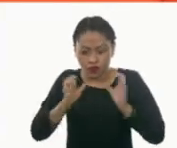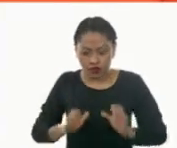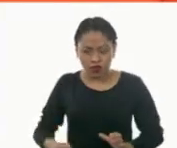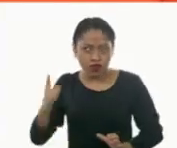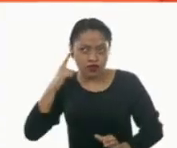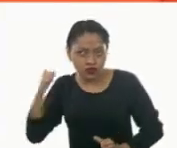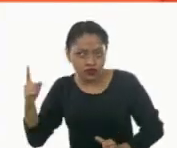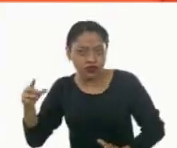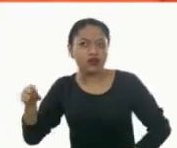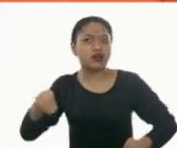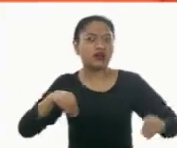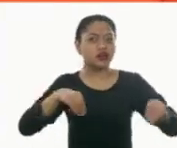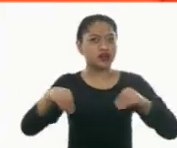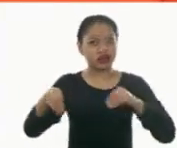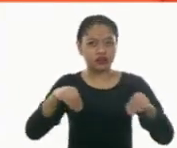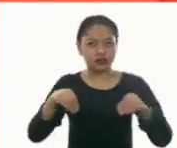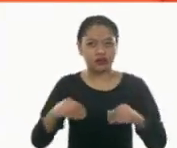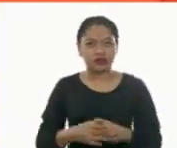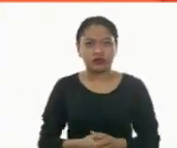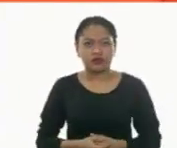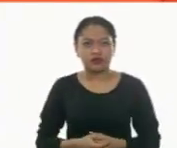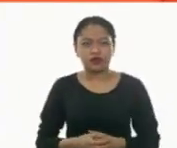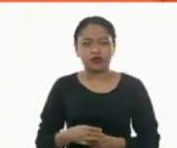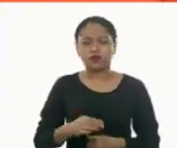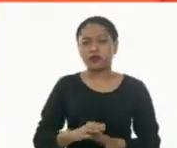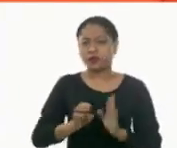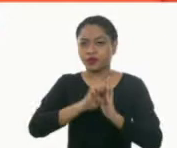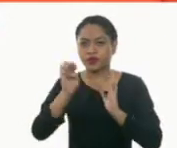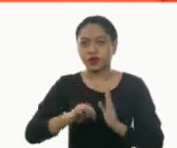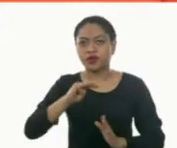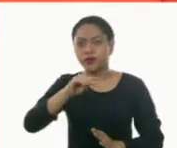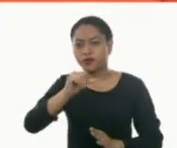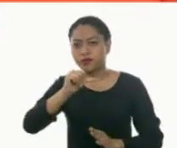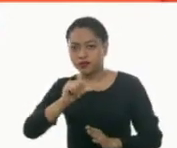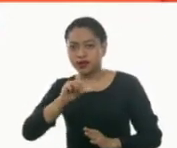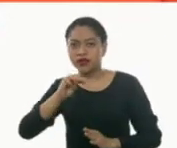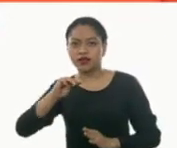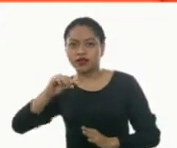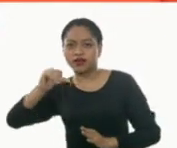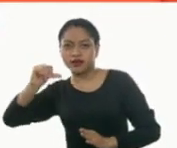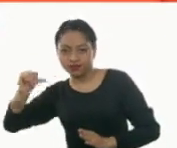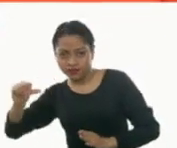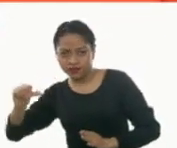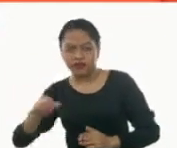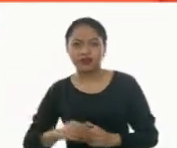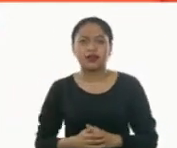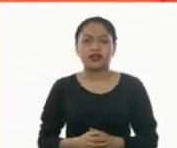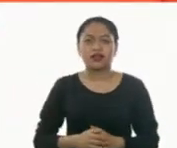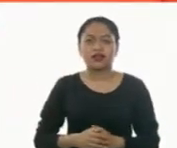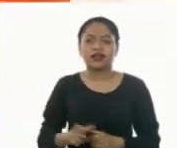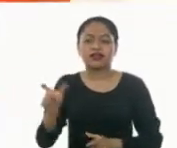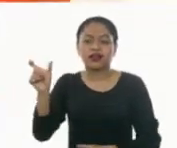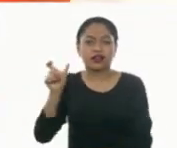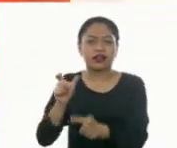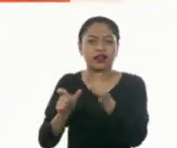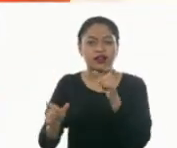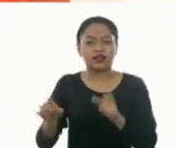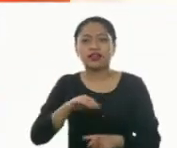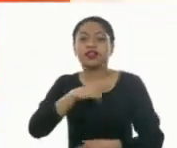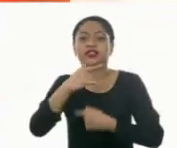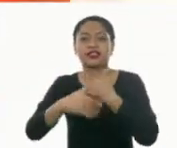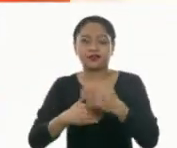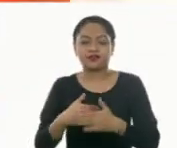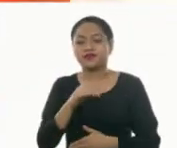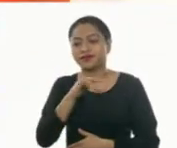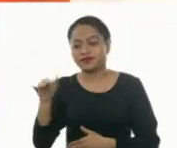cuerpo donde dice mamá. Va haciendo sílabas, palabras y leyendo después oraciones. Ok, padrísimo,